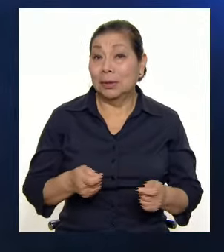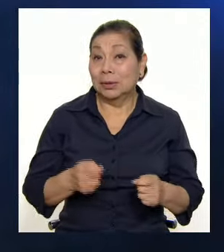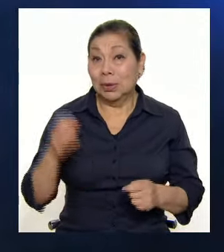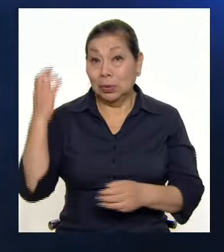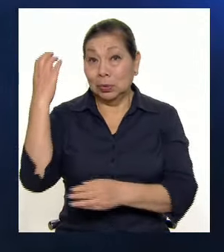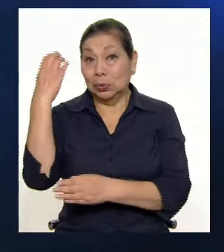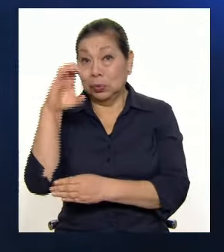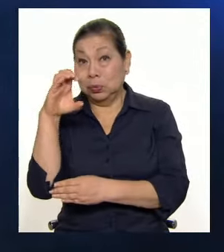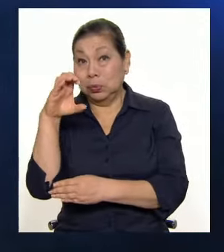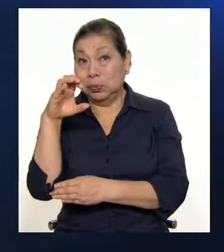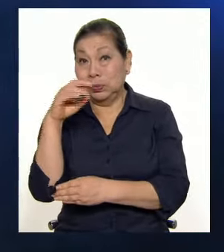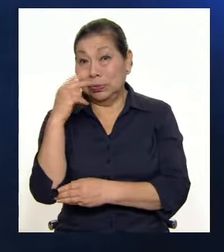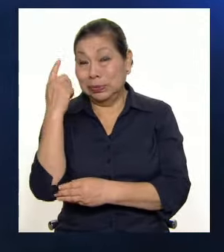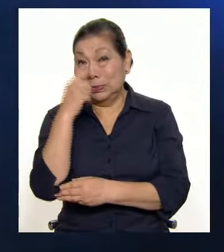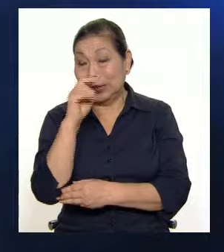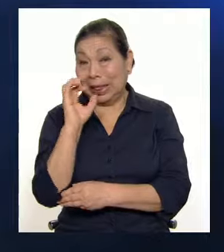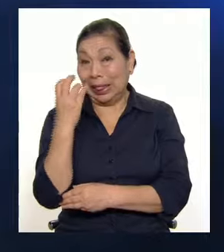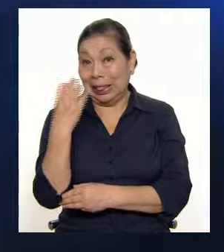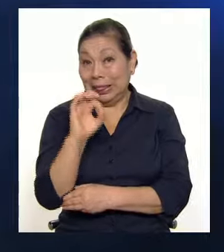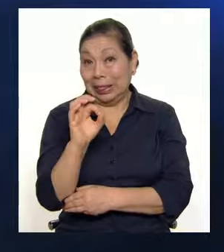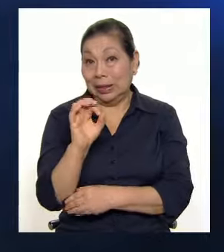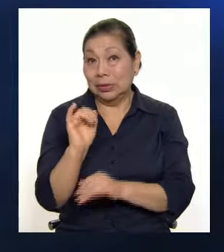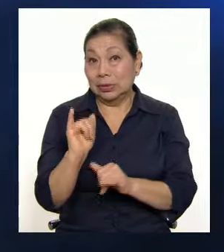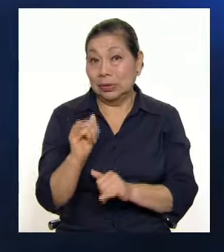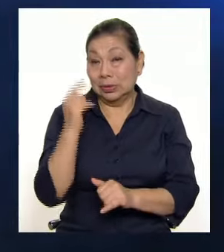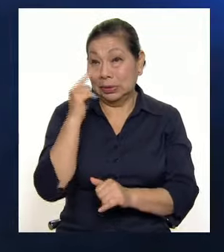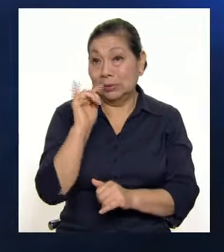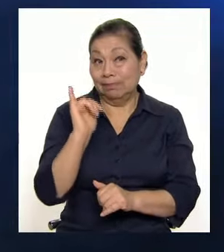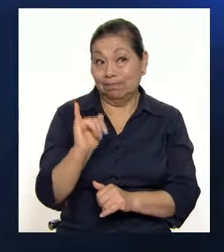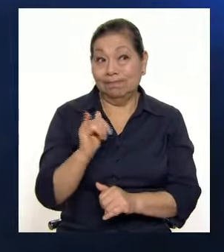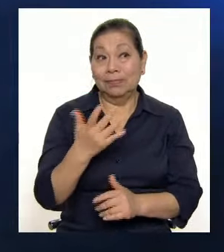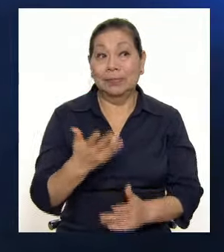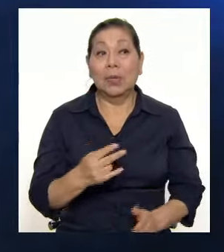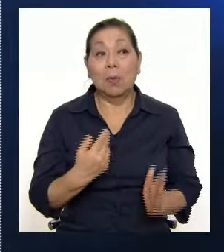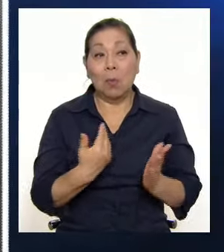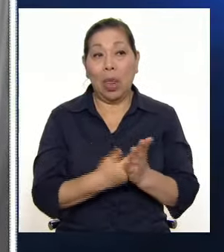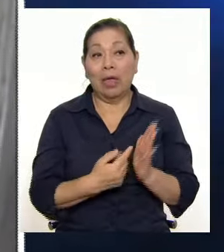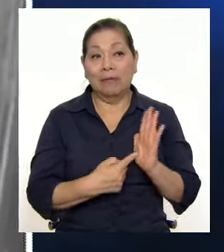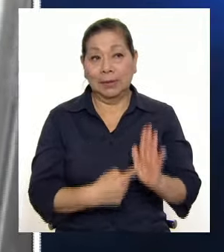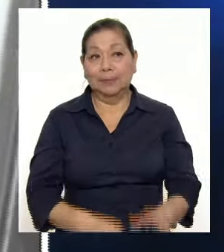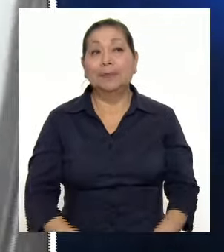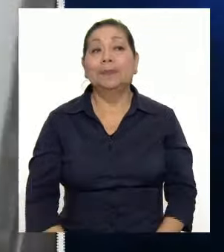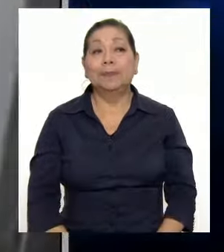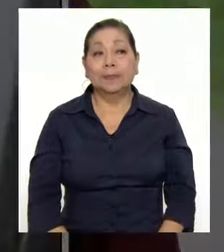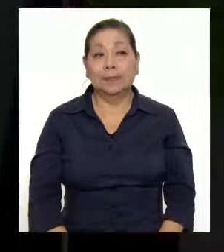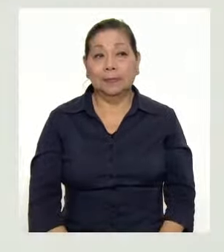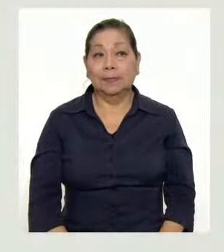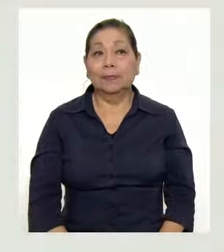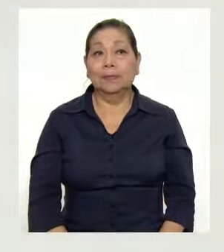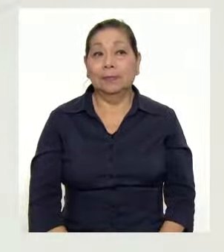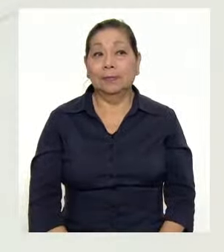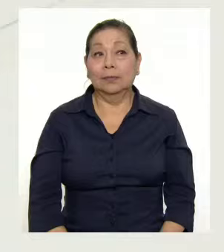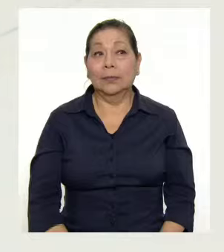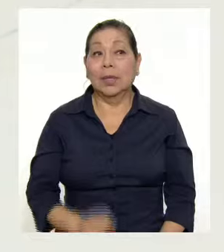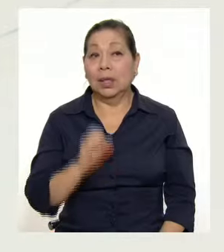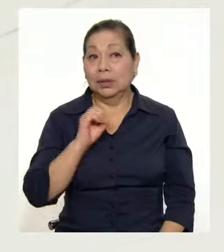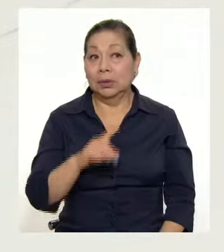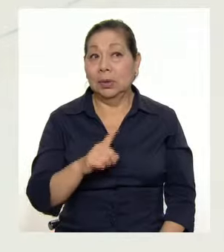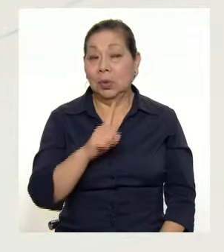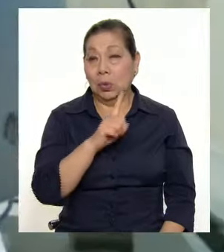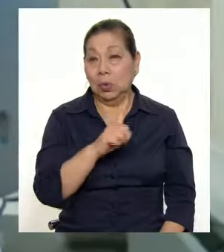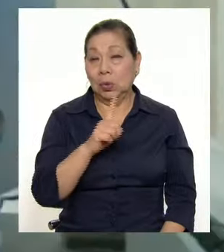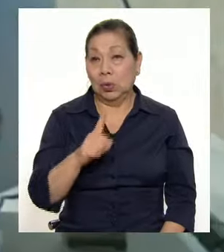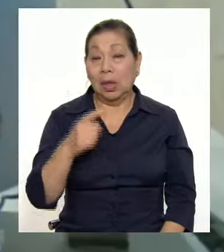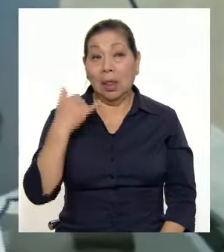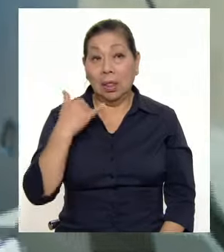la cámara para no ser captado, dejó su rostro en evidencia. Entonces me comunico al 111,